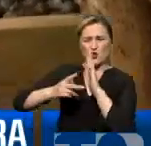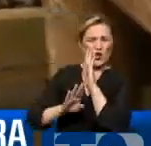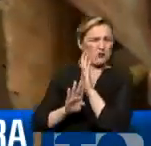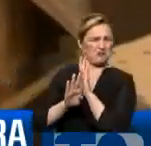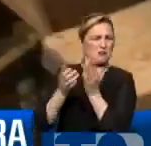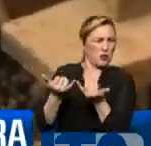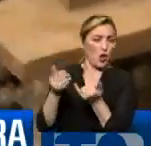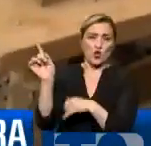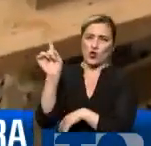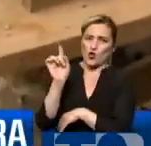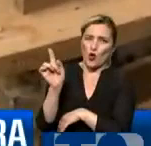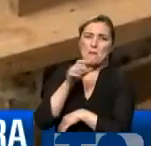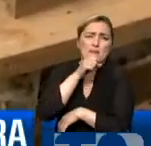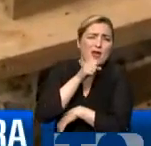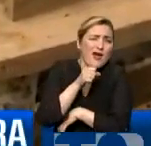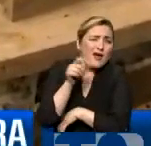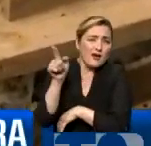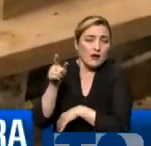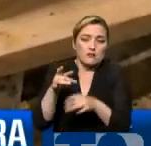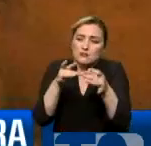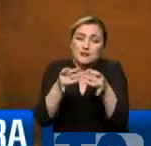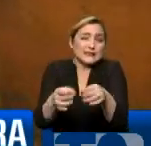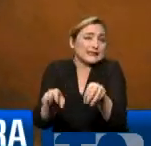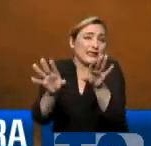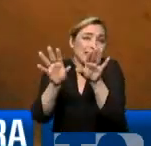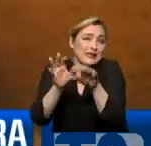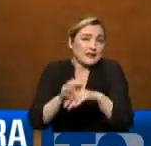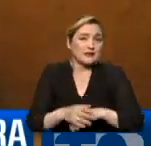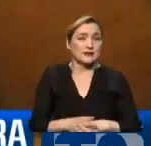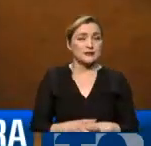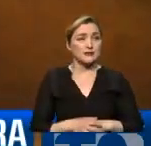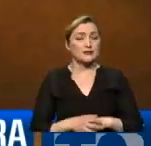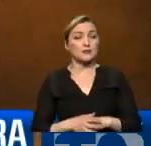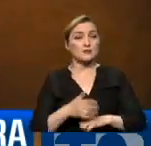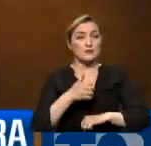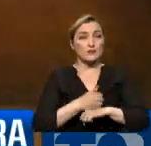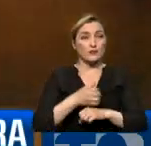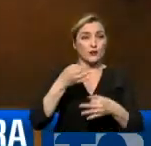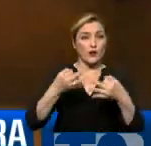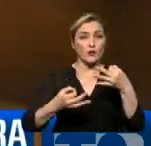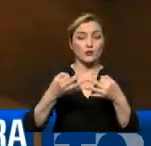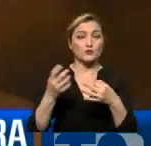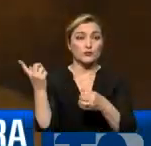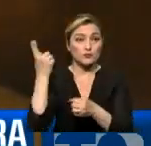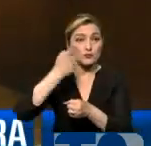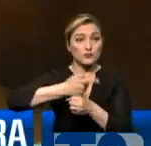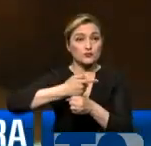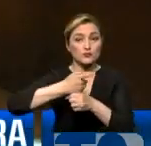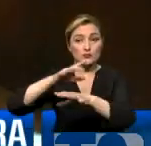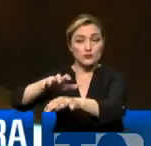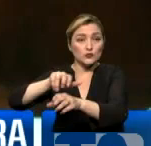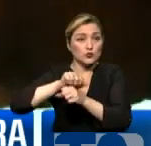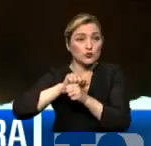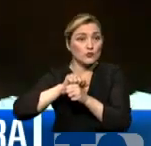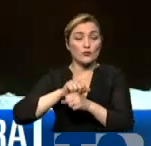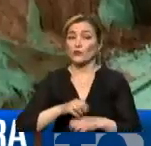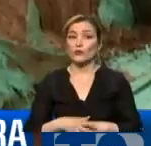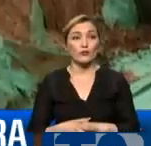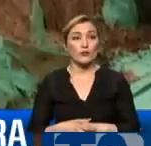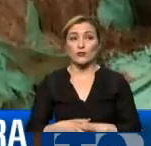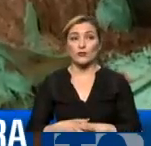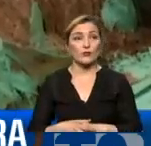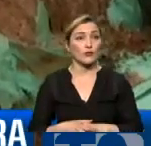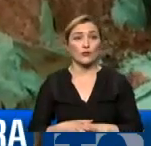permanece en el sector quedó abandonada y las autoridades judiciales aún no ordenan su incautación y desalojo